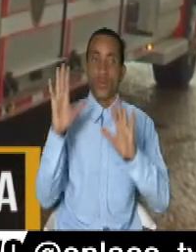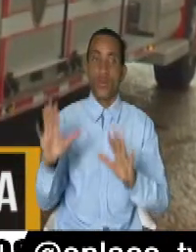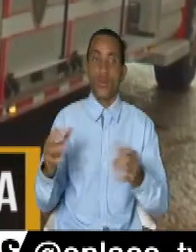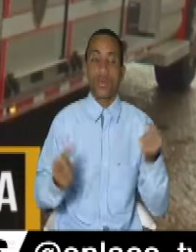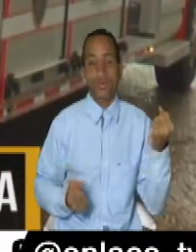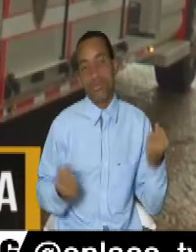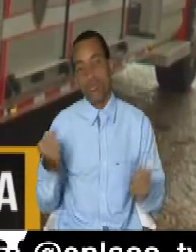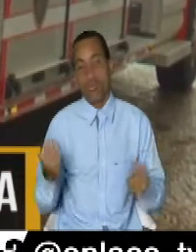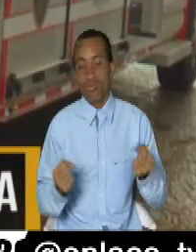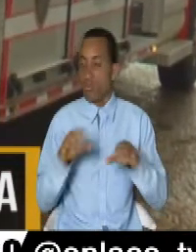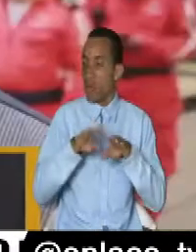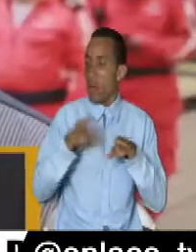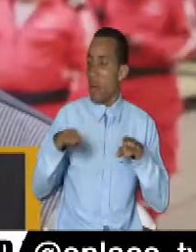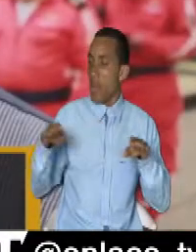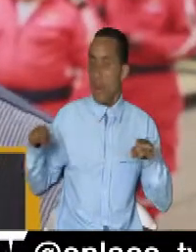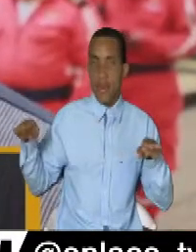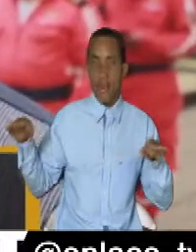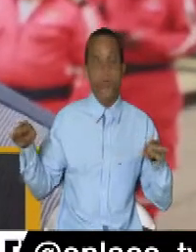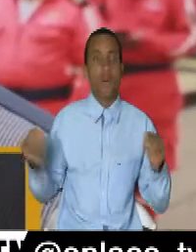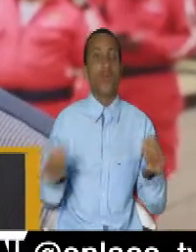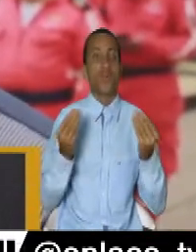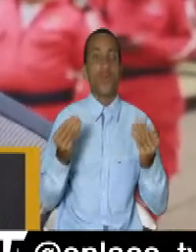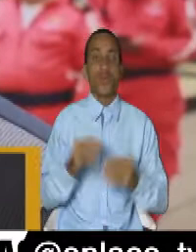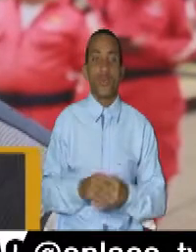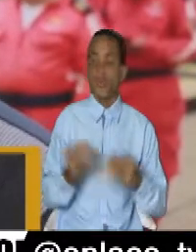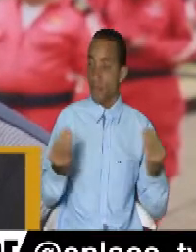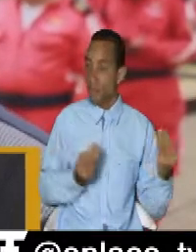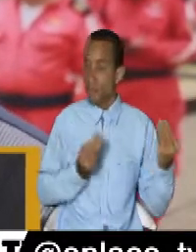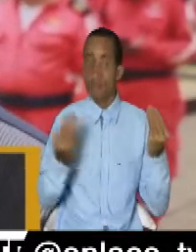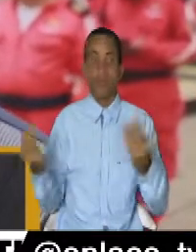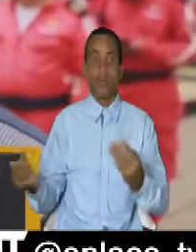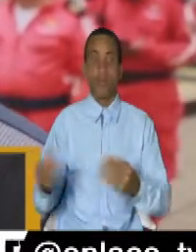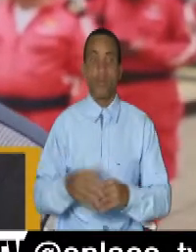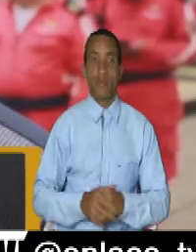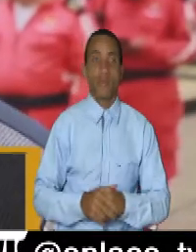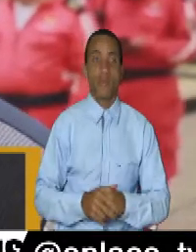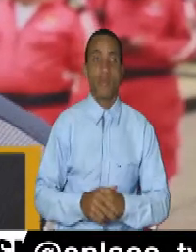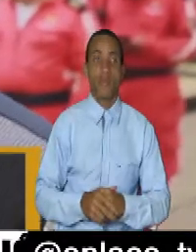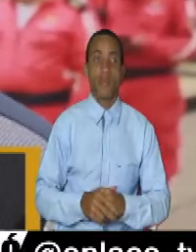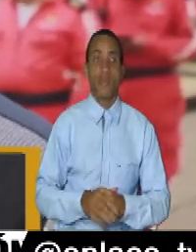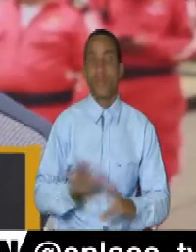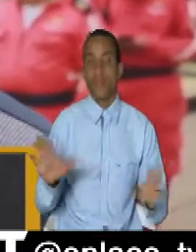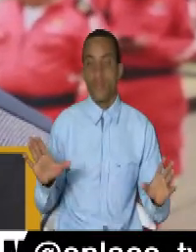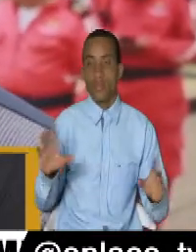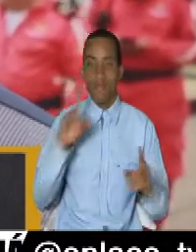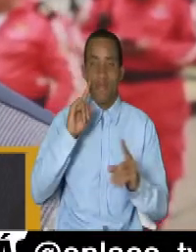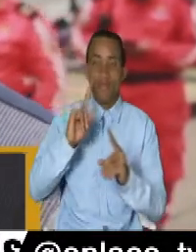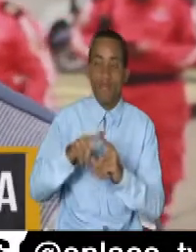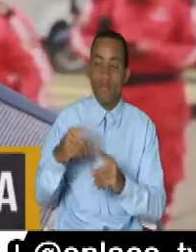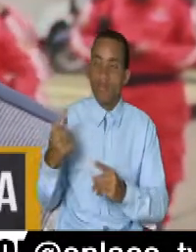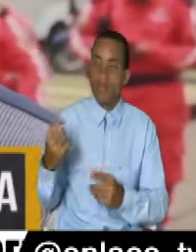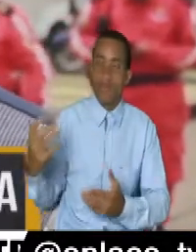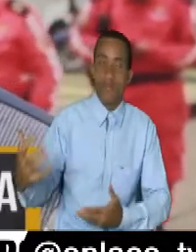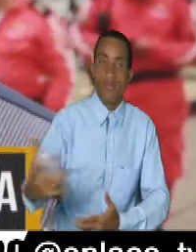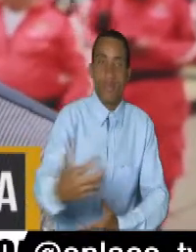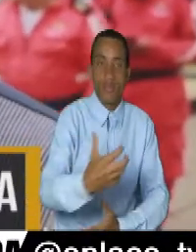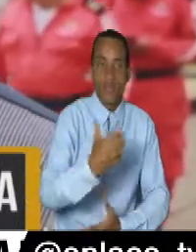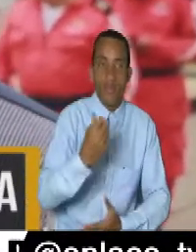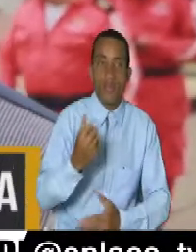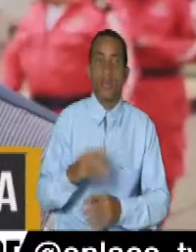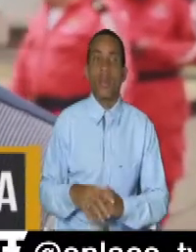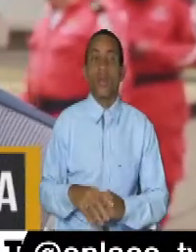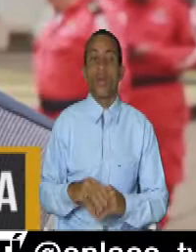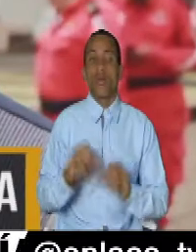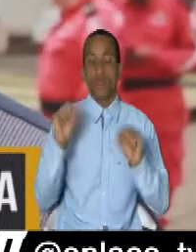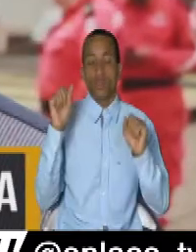cuenta hoy en día. Con la entrega de esta máquina, producto del recaudo por la estampilla bomberil,